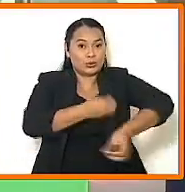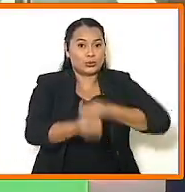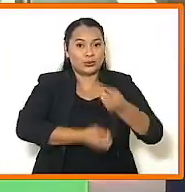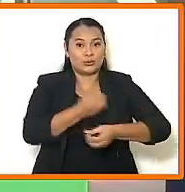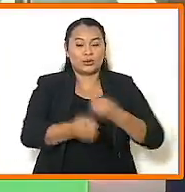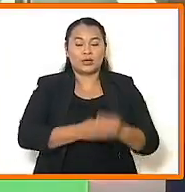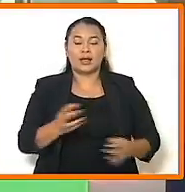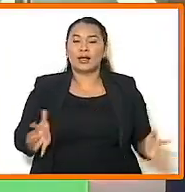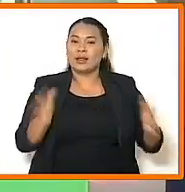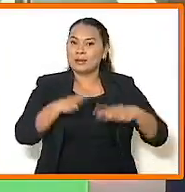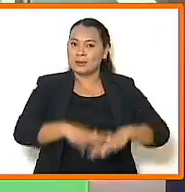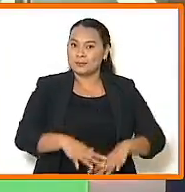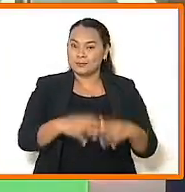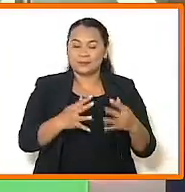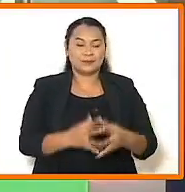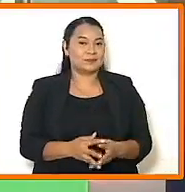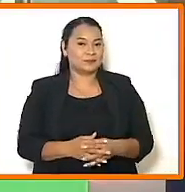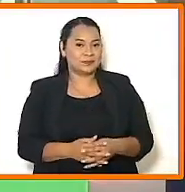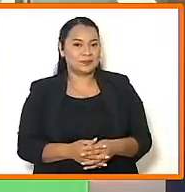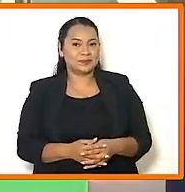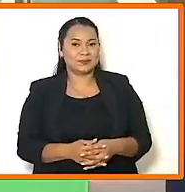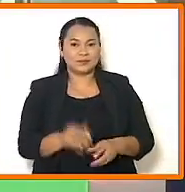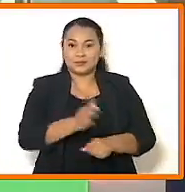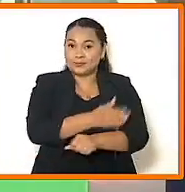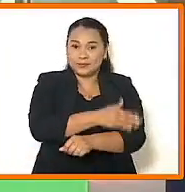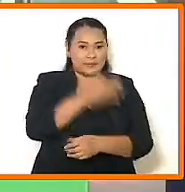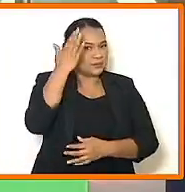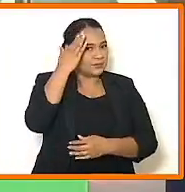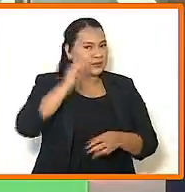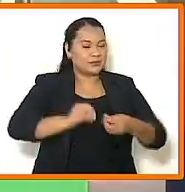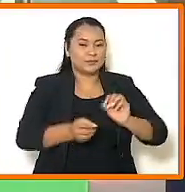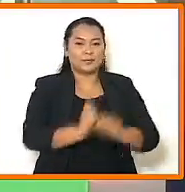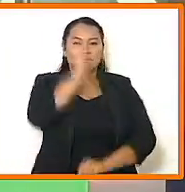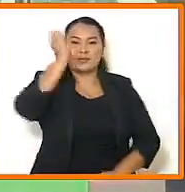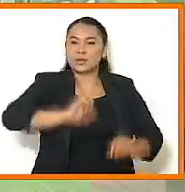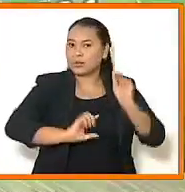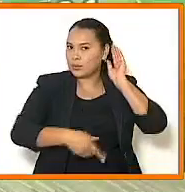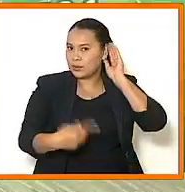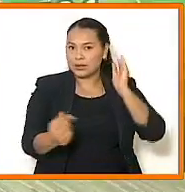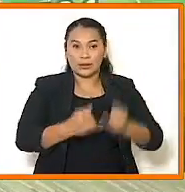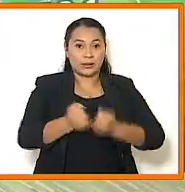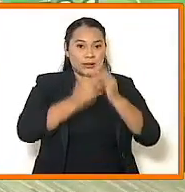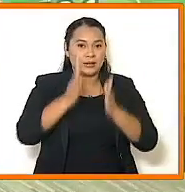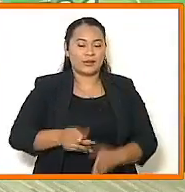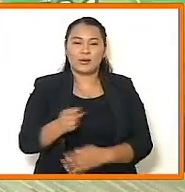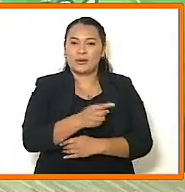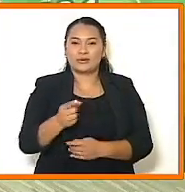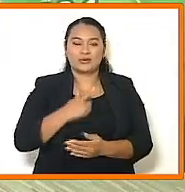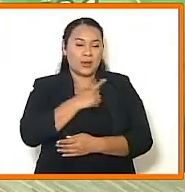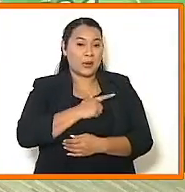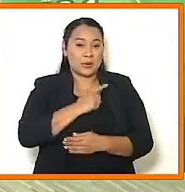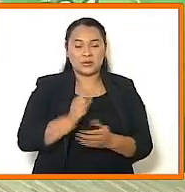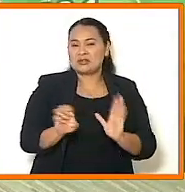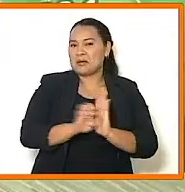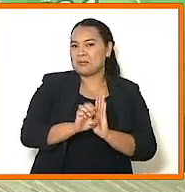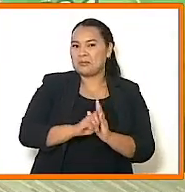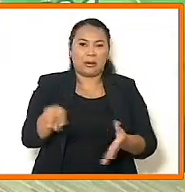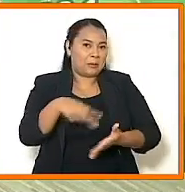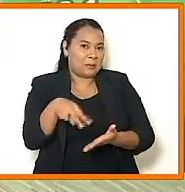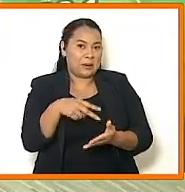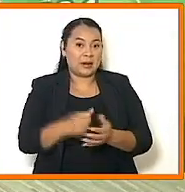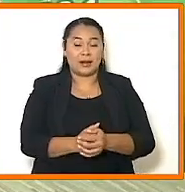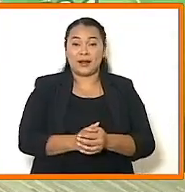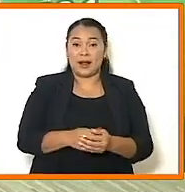esferas al juego. Y antes de conocer el número ganador para Diaria, jugador, sabemos que te gusta mover el bote, a jugar se ha dicho.